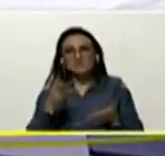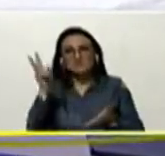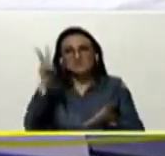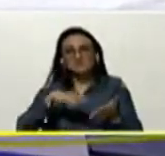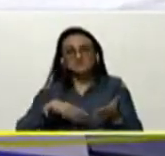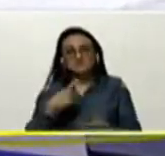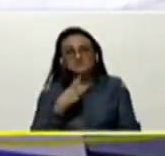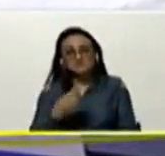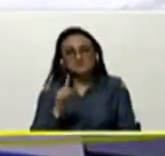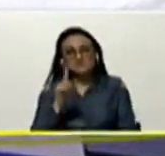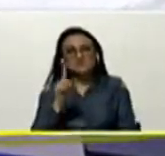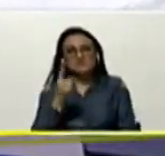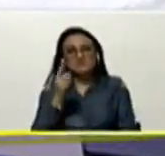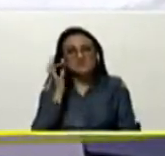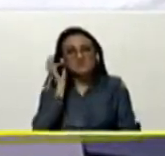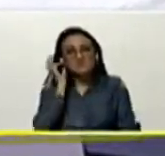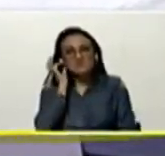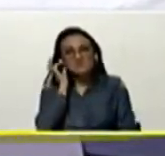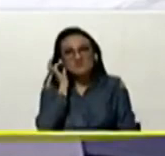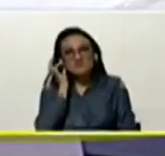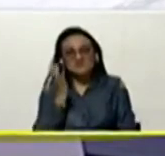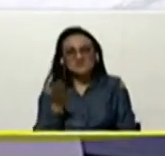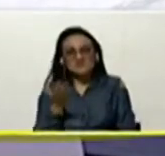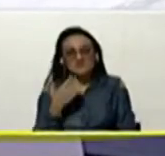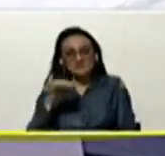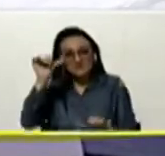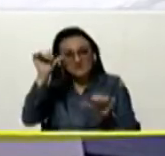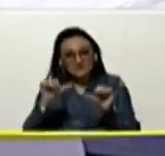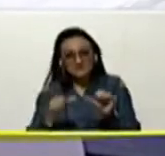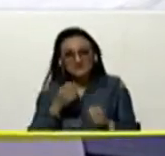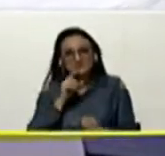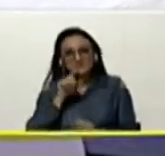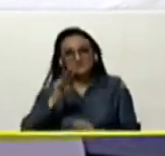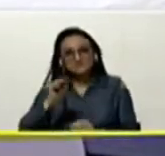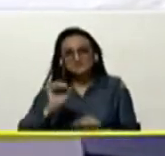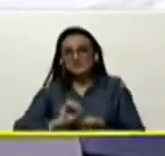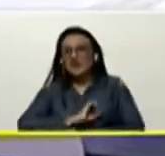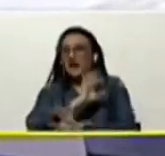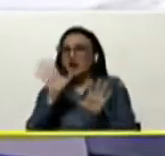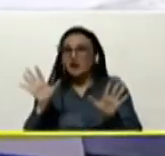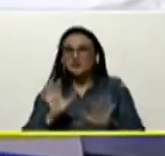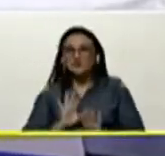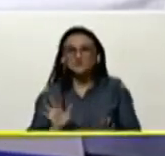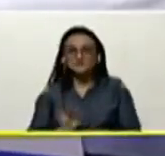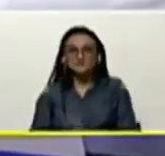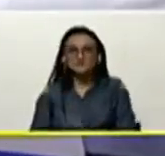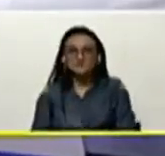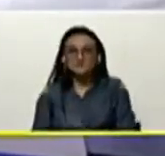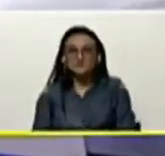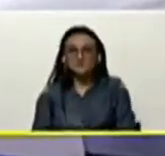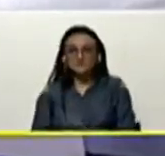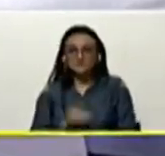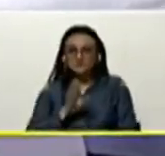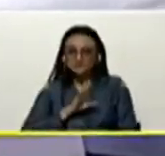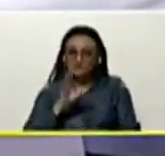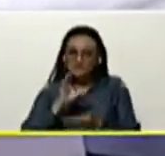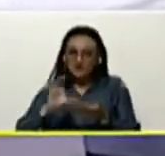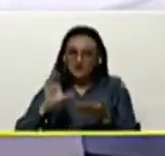una mujer con quien se puede hablar claro y raspado. Tu